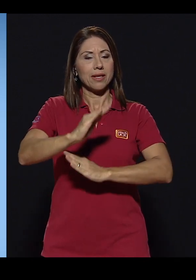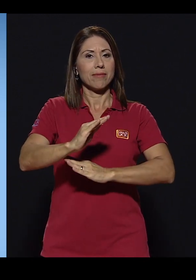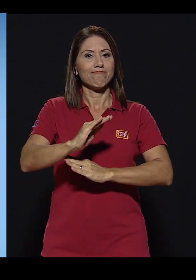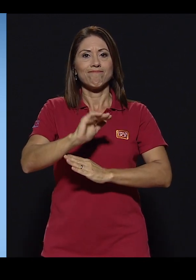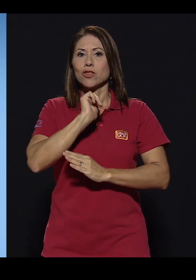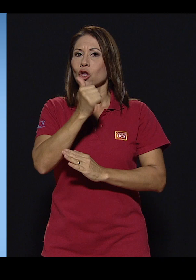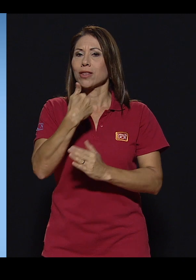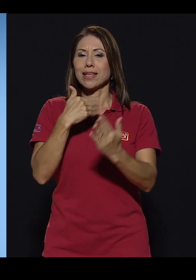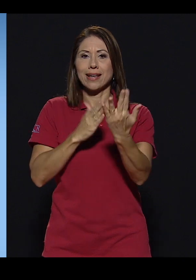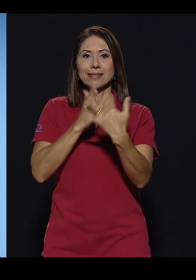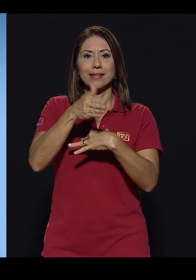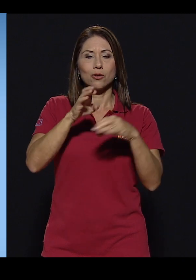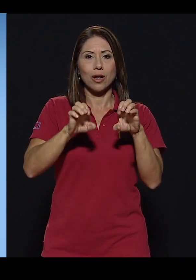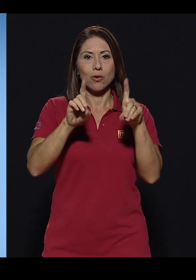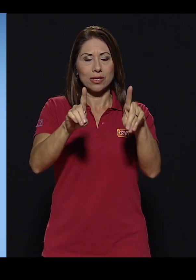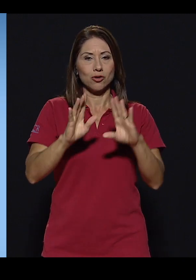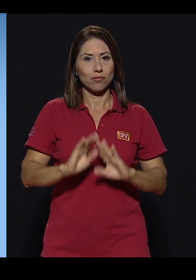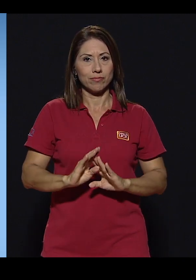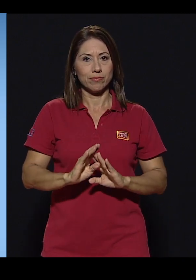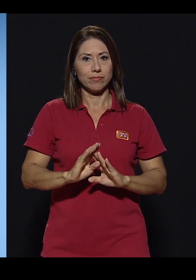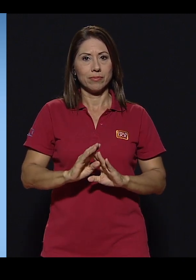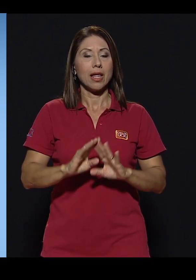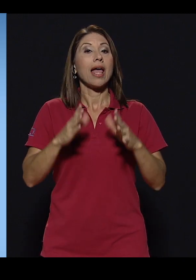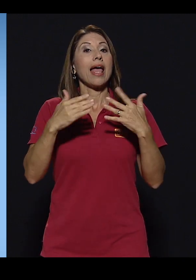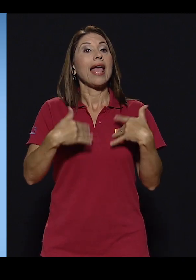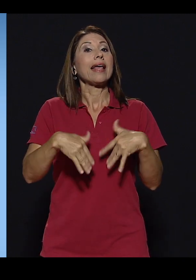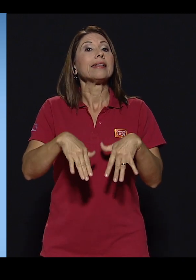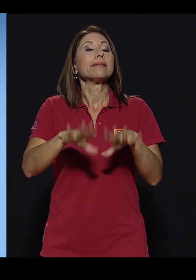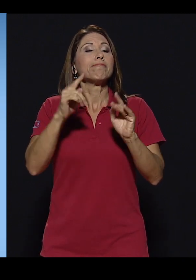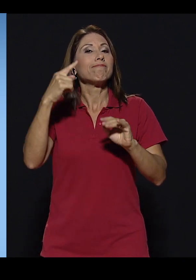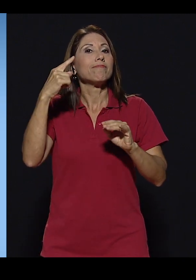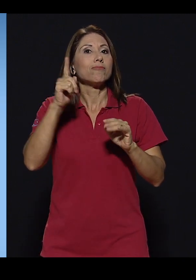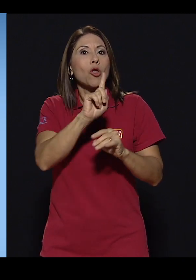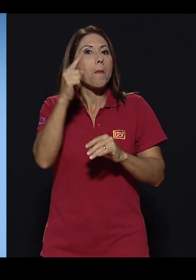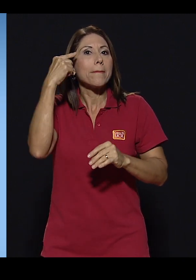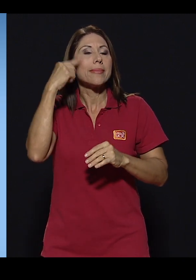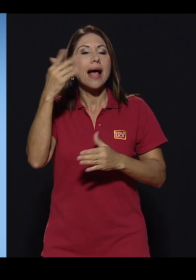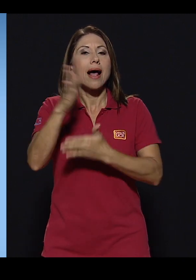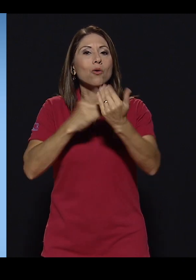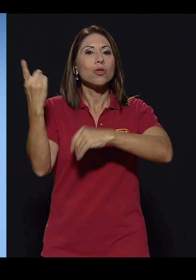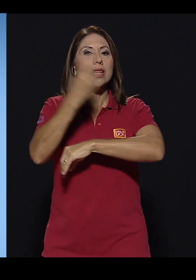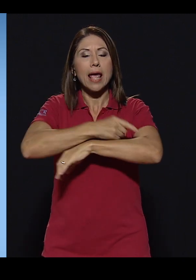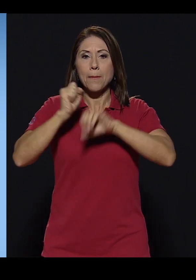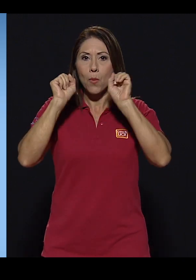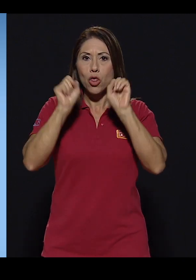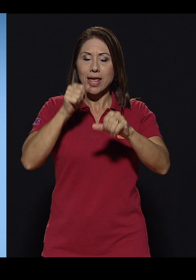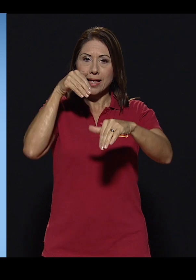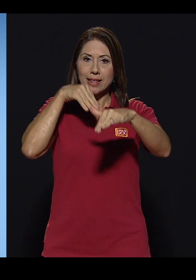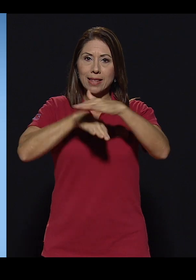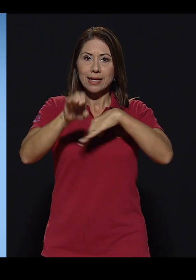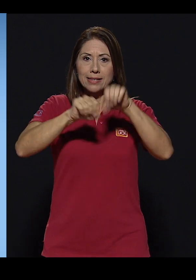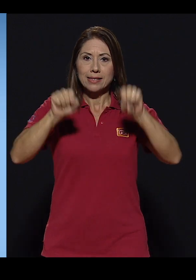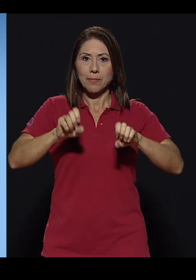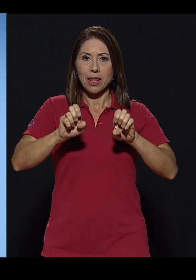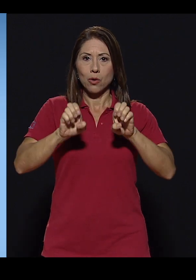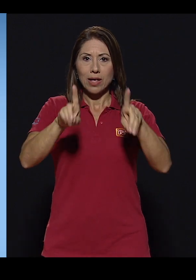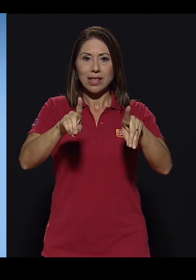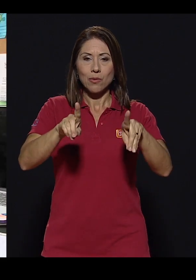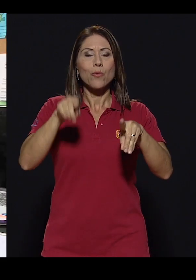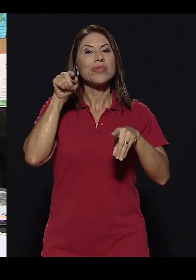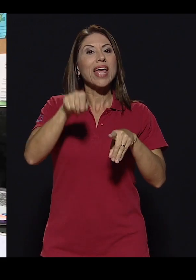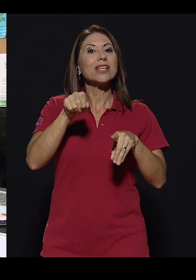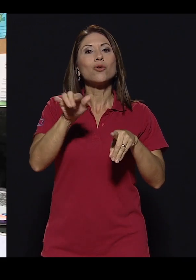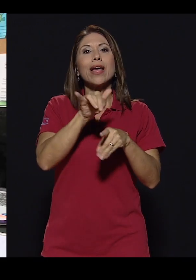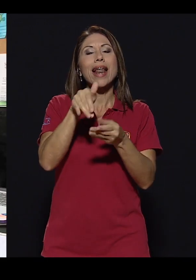discapacidad no tenían acceso a la educación a nadie se le ocurrió que algún día podían ir a la educación a un sistema educativo